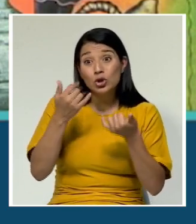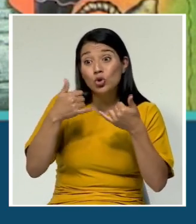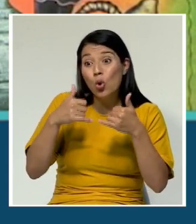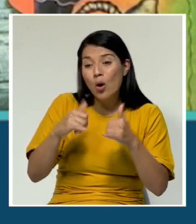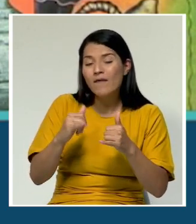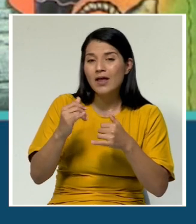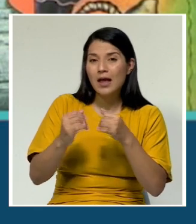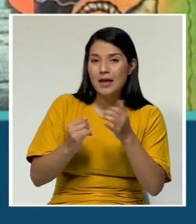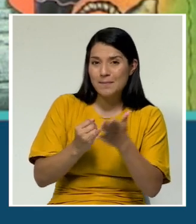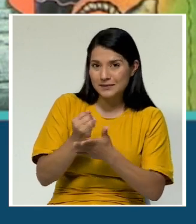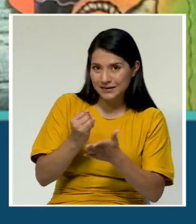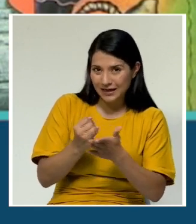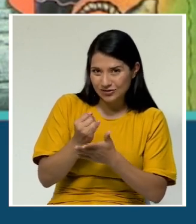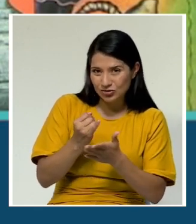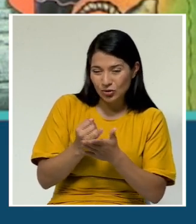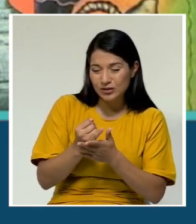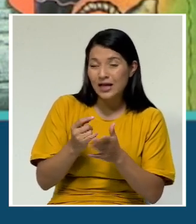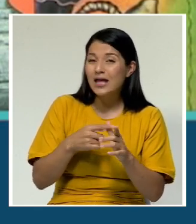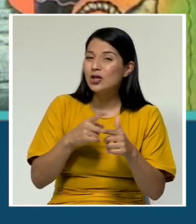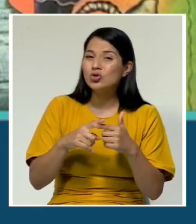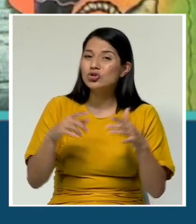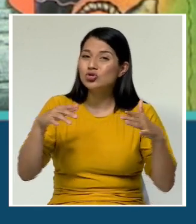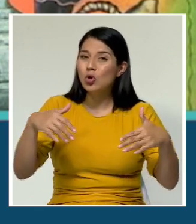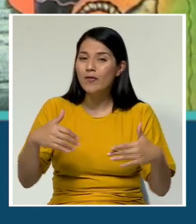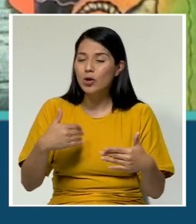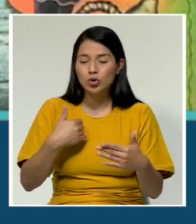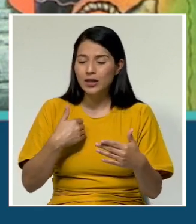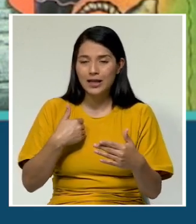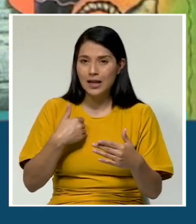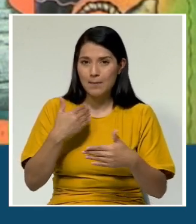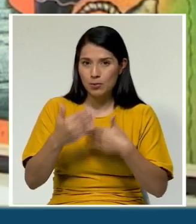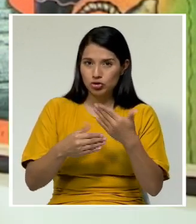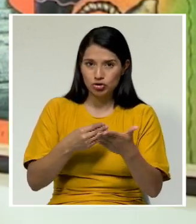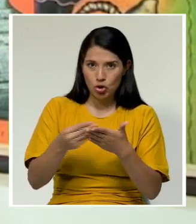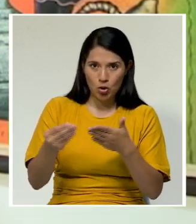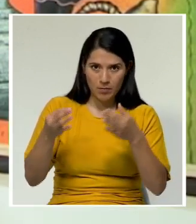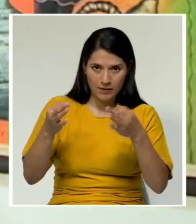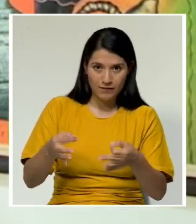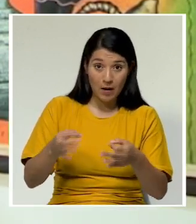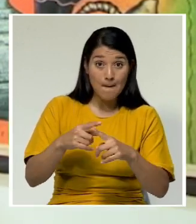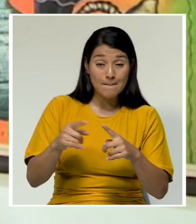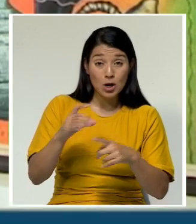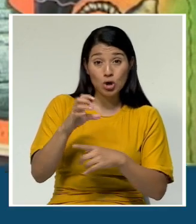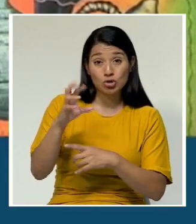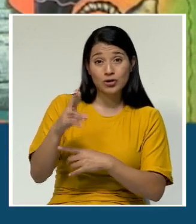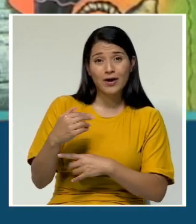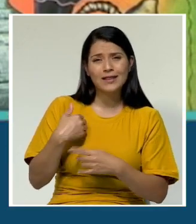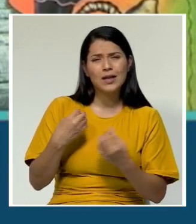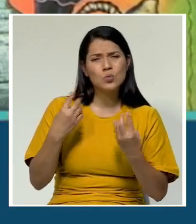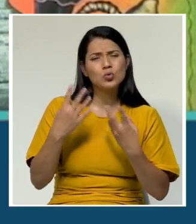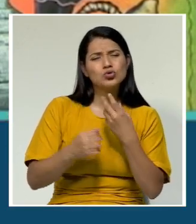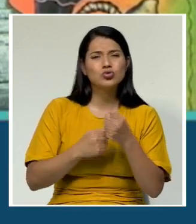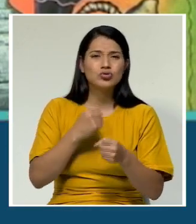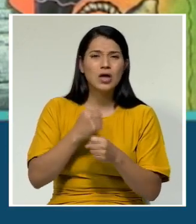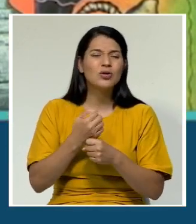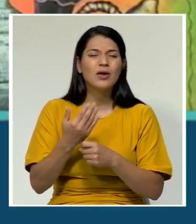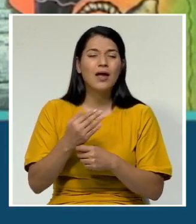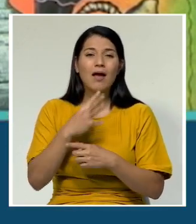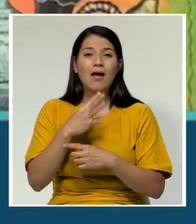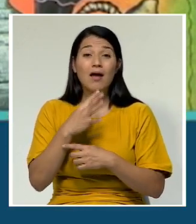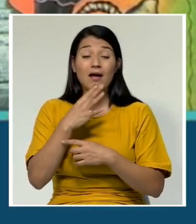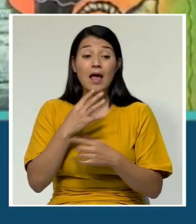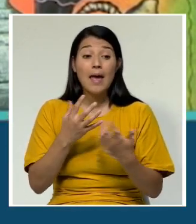retos en otras áreas como el ordenamiento territorial, transporte público, viviendas de interés social, tren eléctrico,